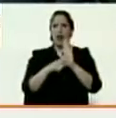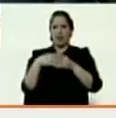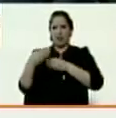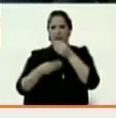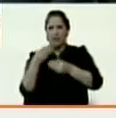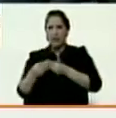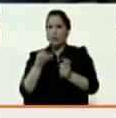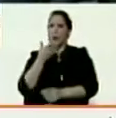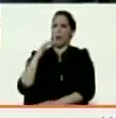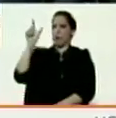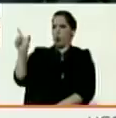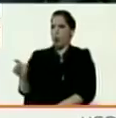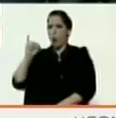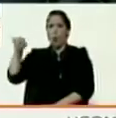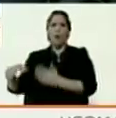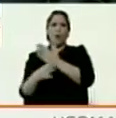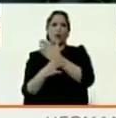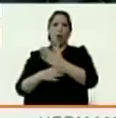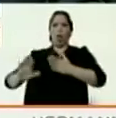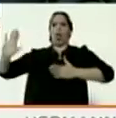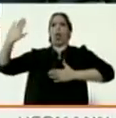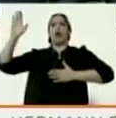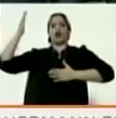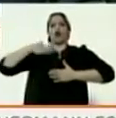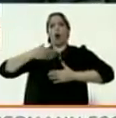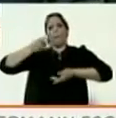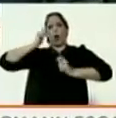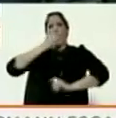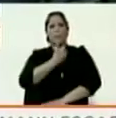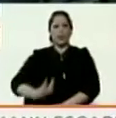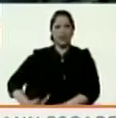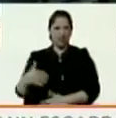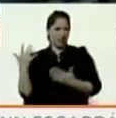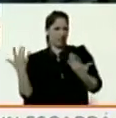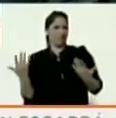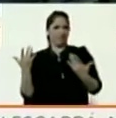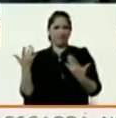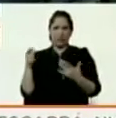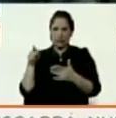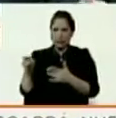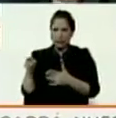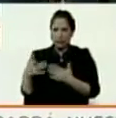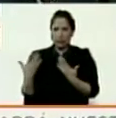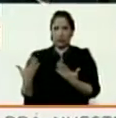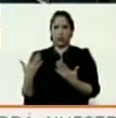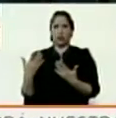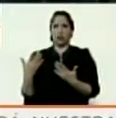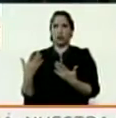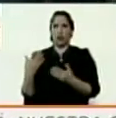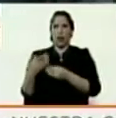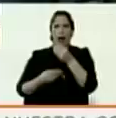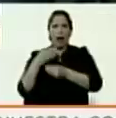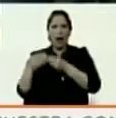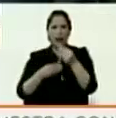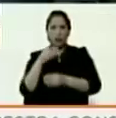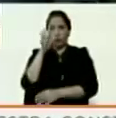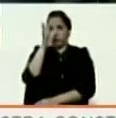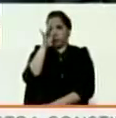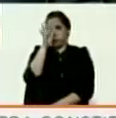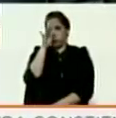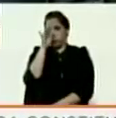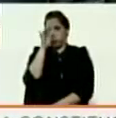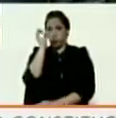pública en el este de la ciudad de Caracas como una especie de interinato que lo que ha hecho es generar burlas